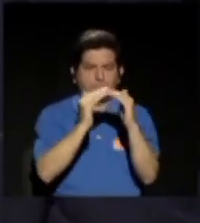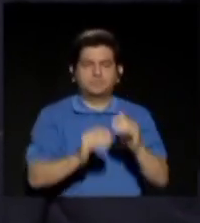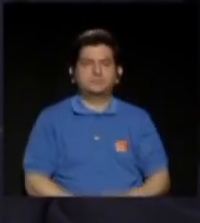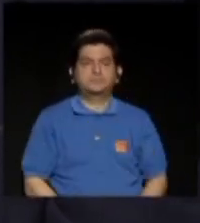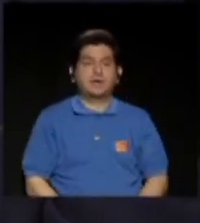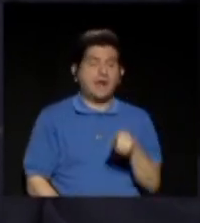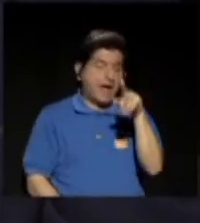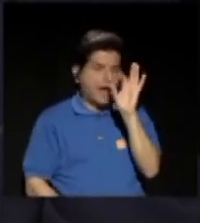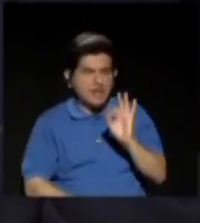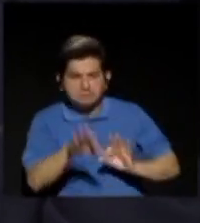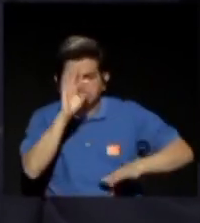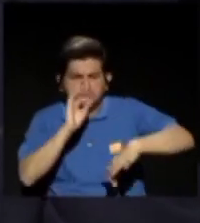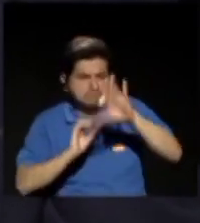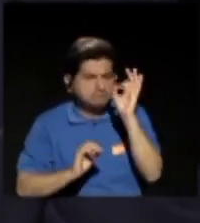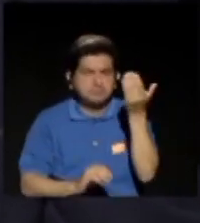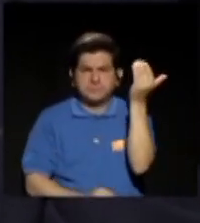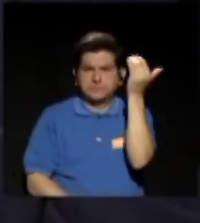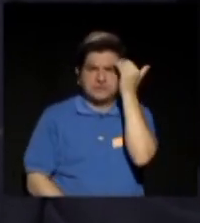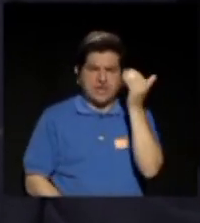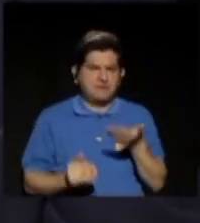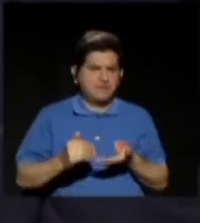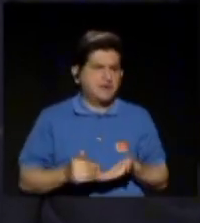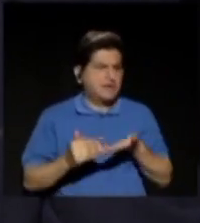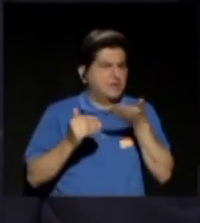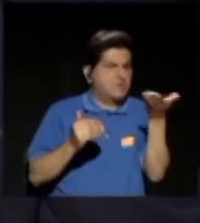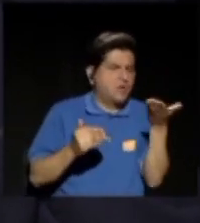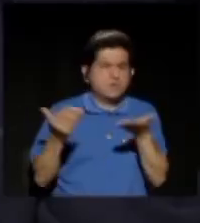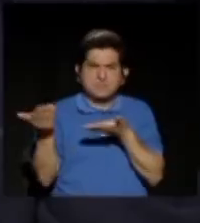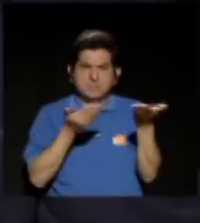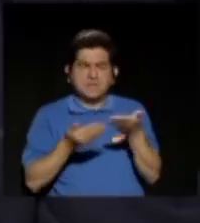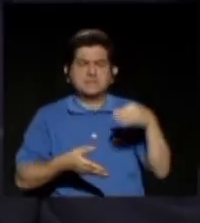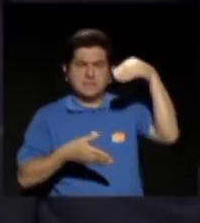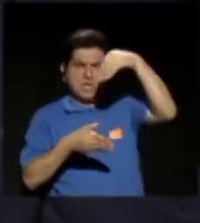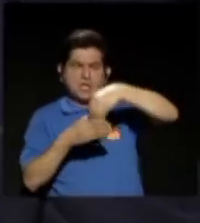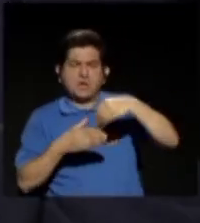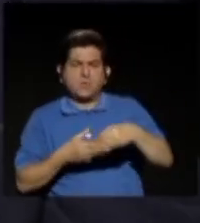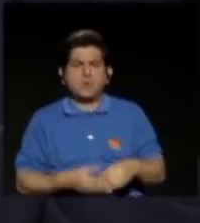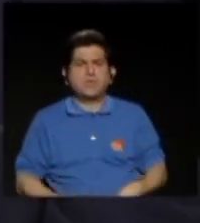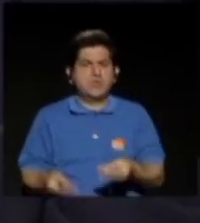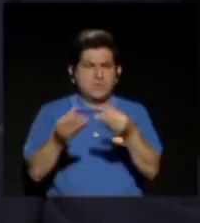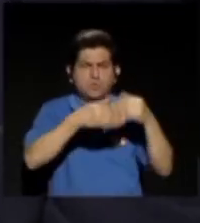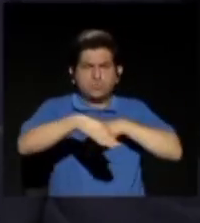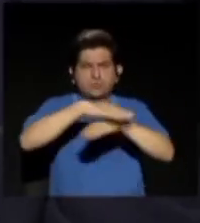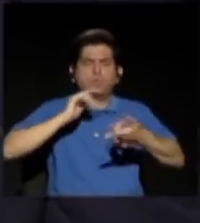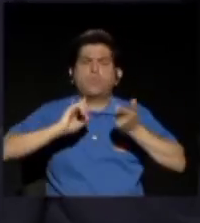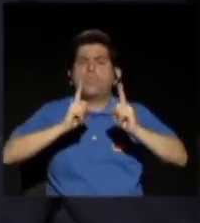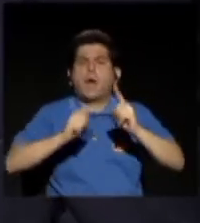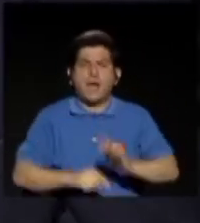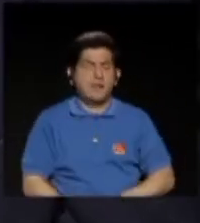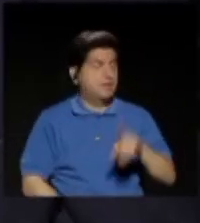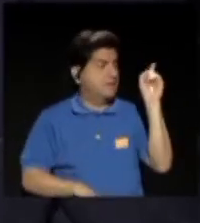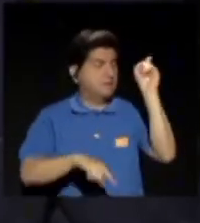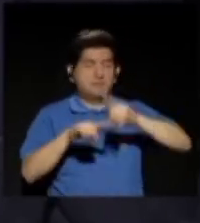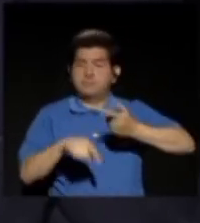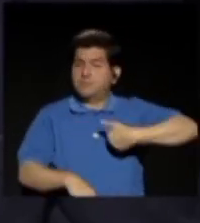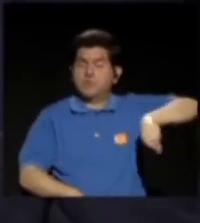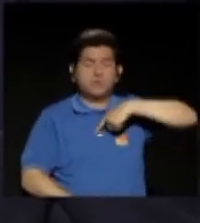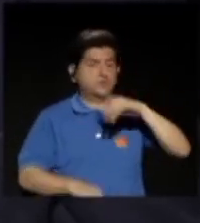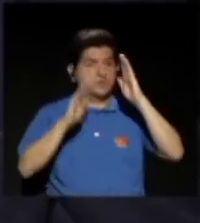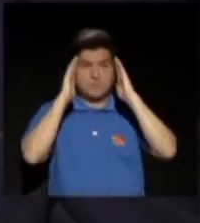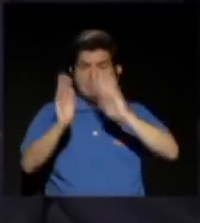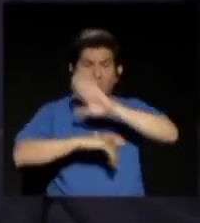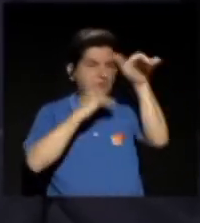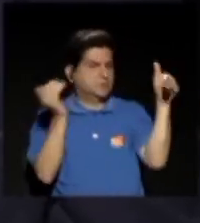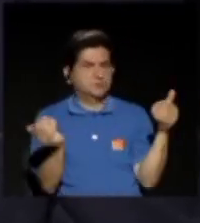para determinar cuáles son los bienes y servicios que pueden conformar la canasta, porque efectivamente no podríamos darle seguimiento